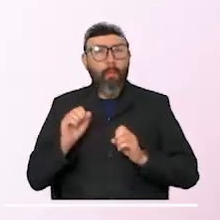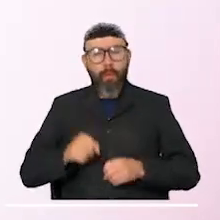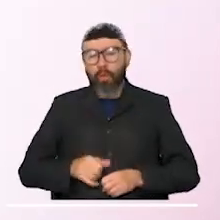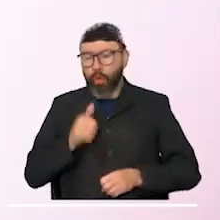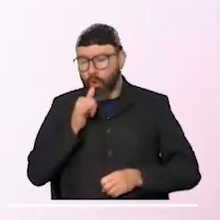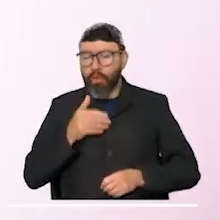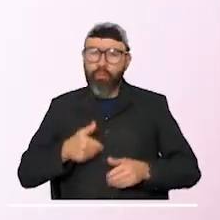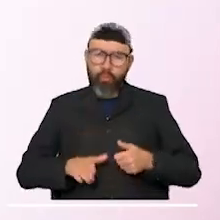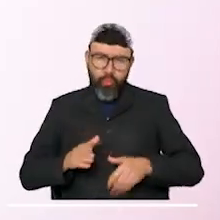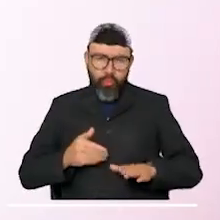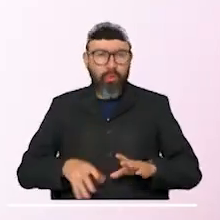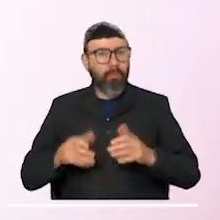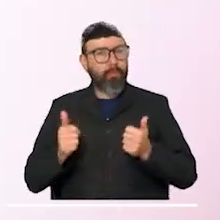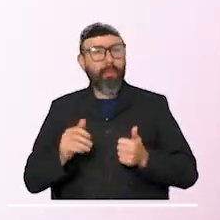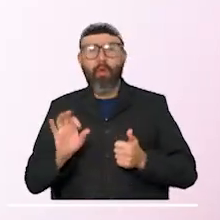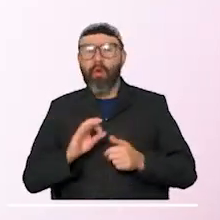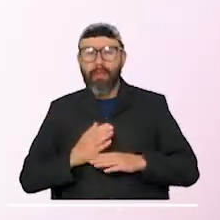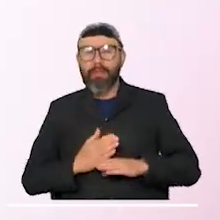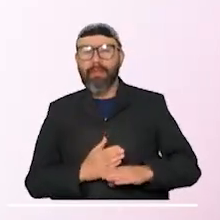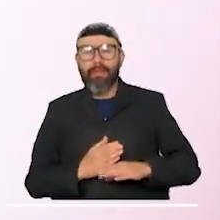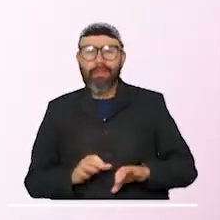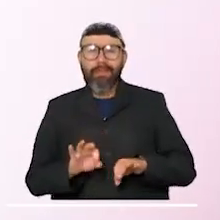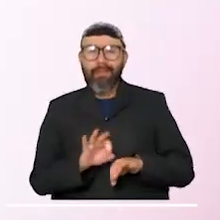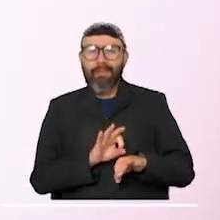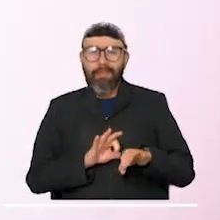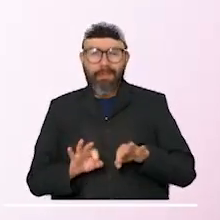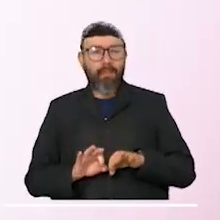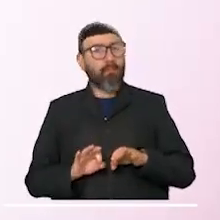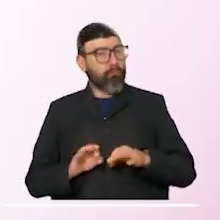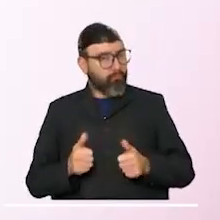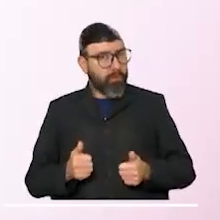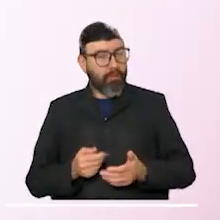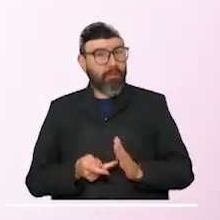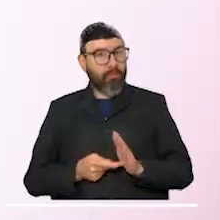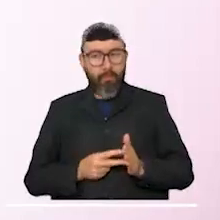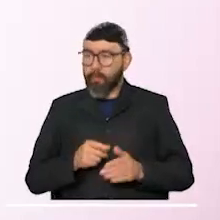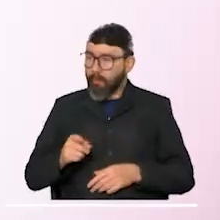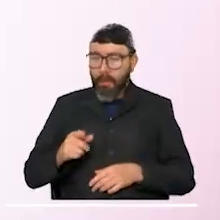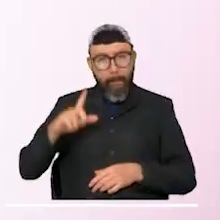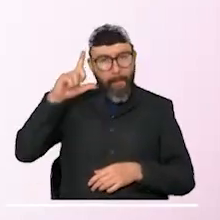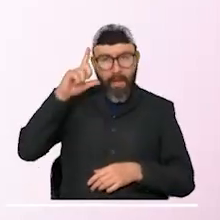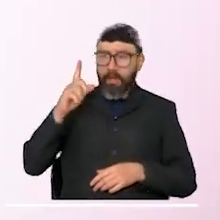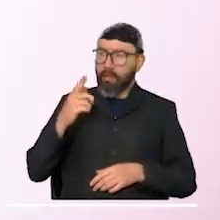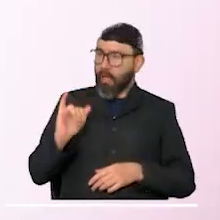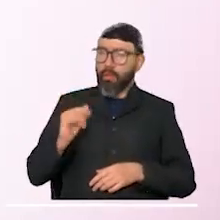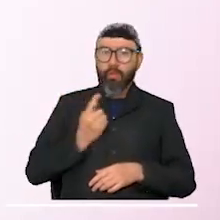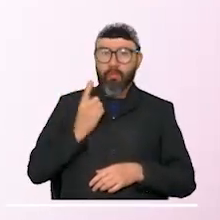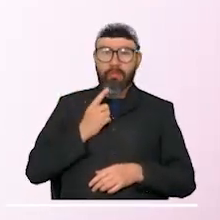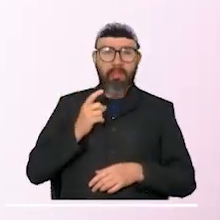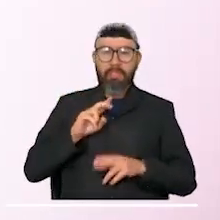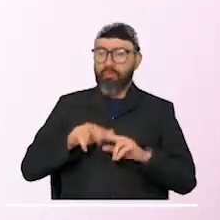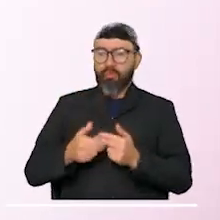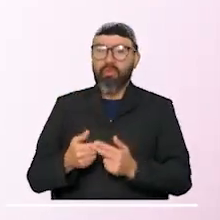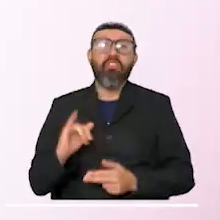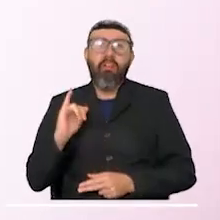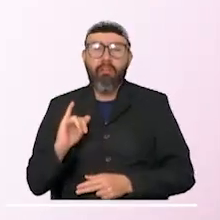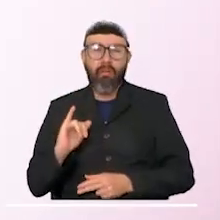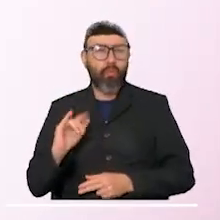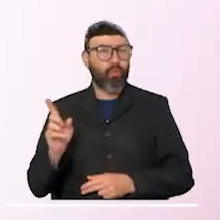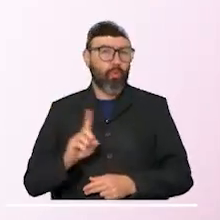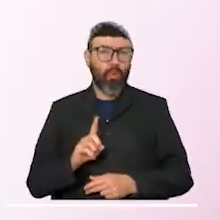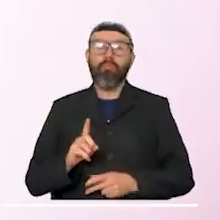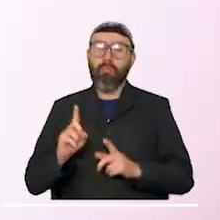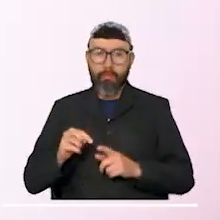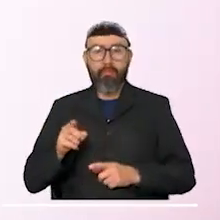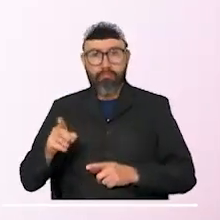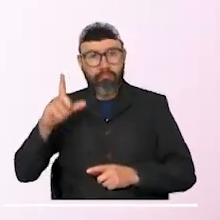caso del estreñimiento hemorroides entonces realmente miren que no es solamente vaginal algo relacionado con algo sexual sino también con algo funcional